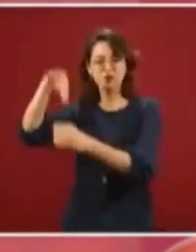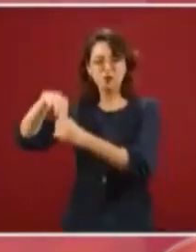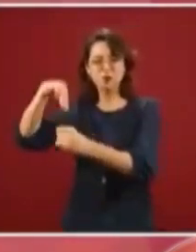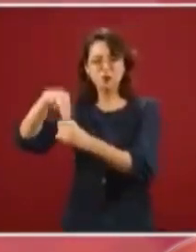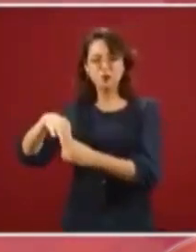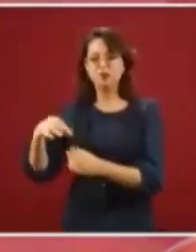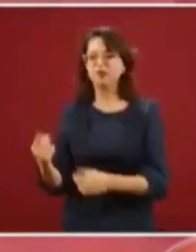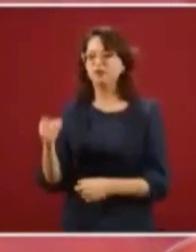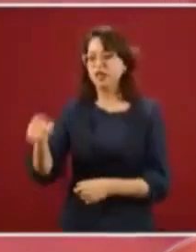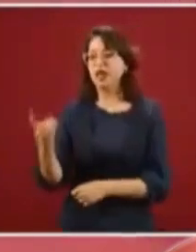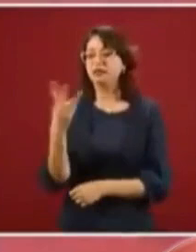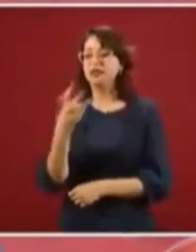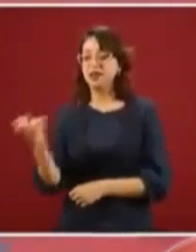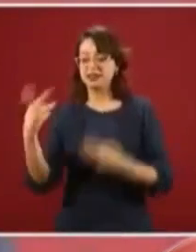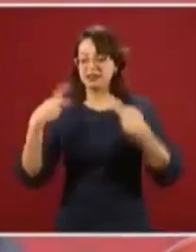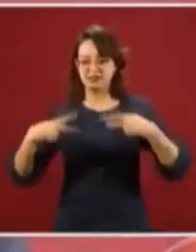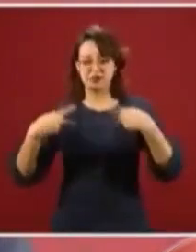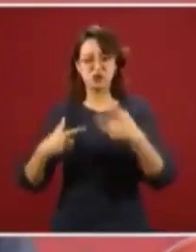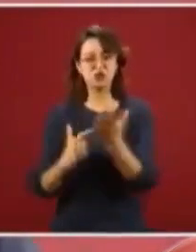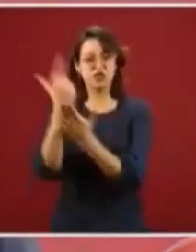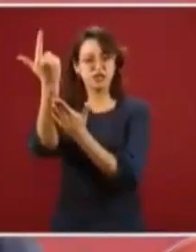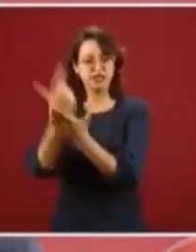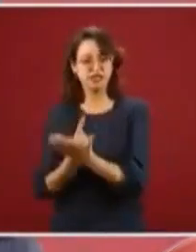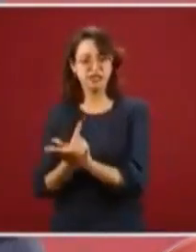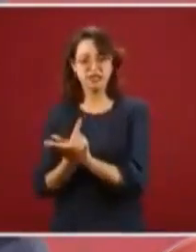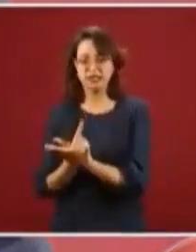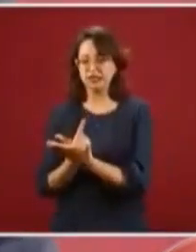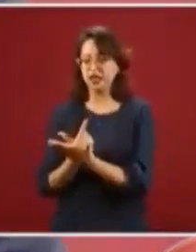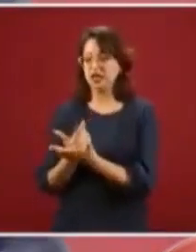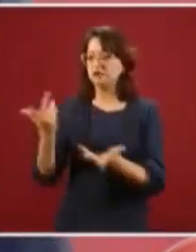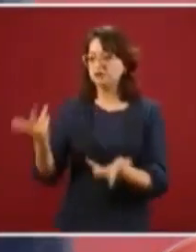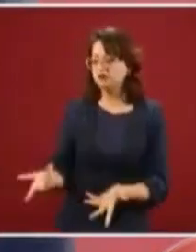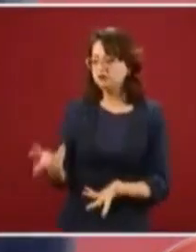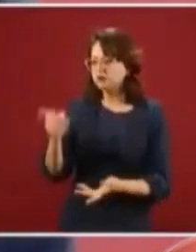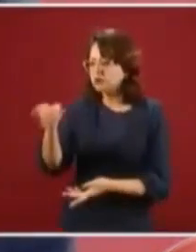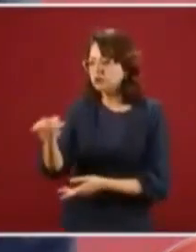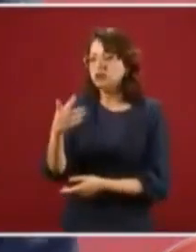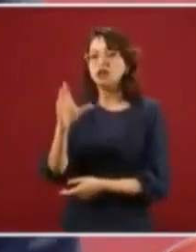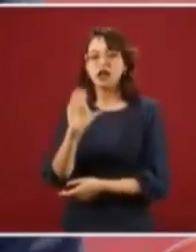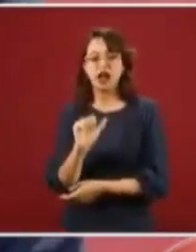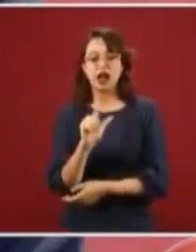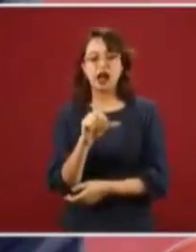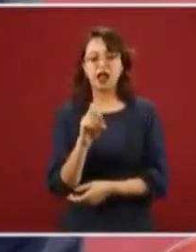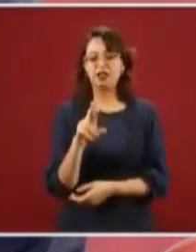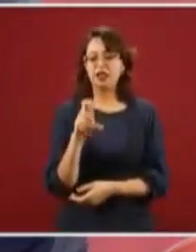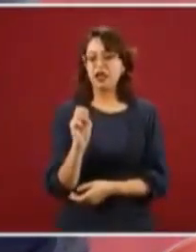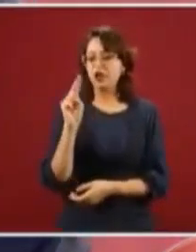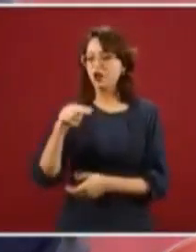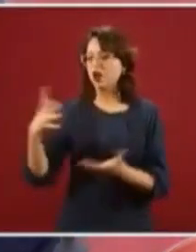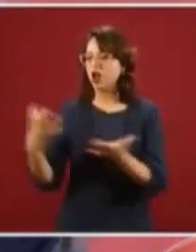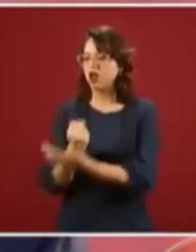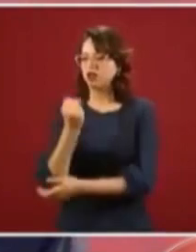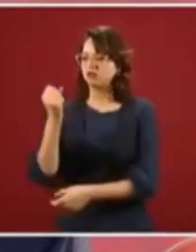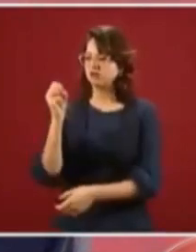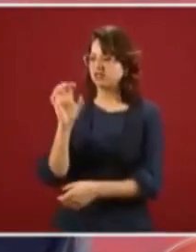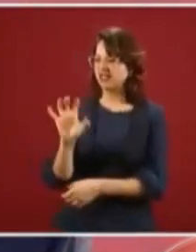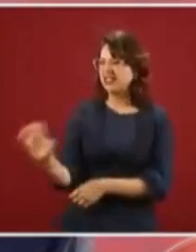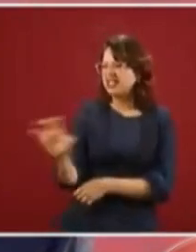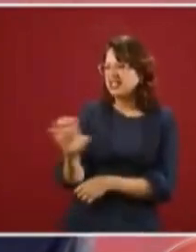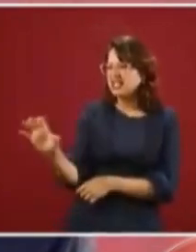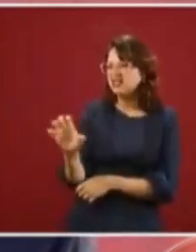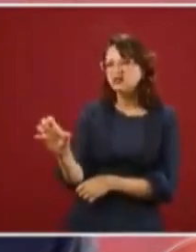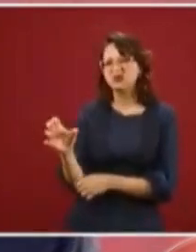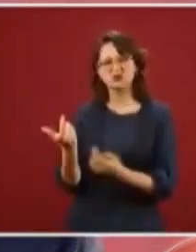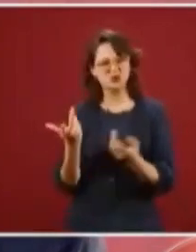de 300 ciudadanos, sacó Calderón 500 votos.